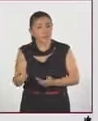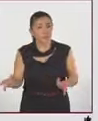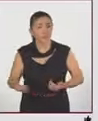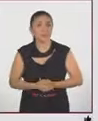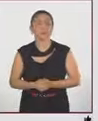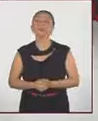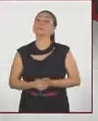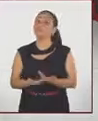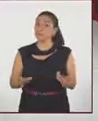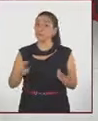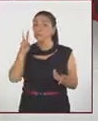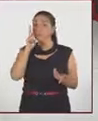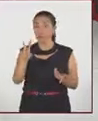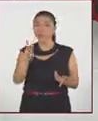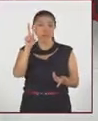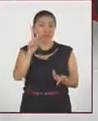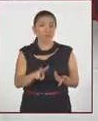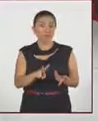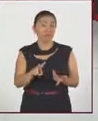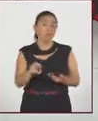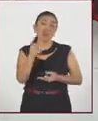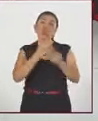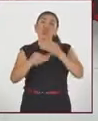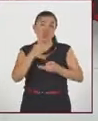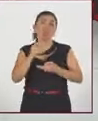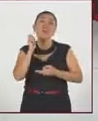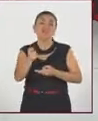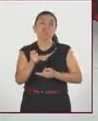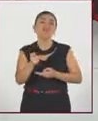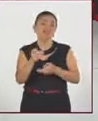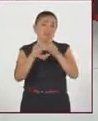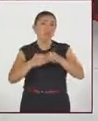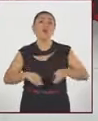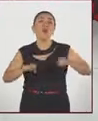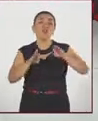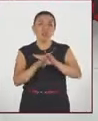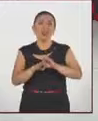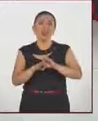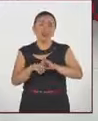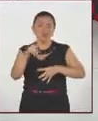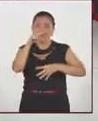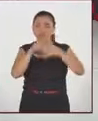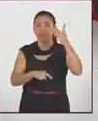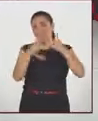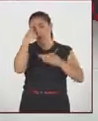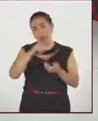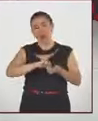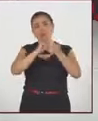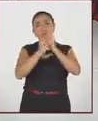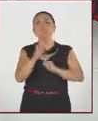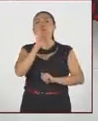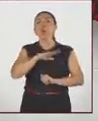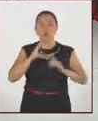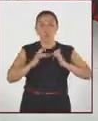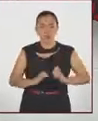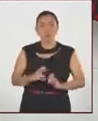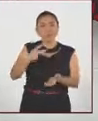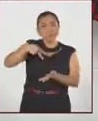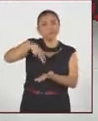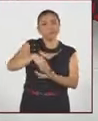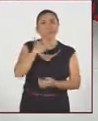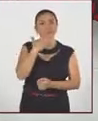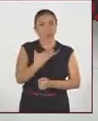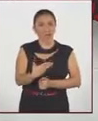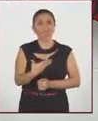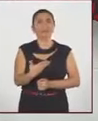Pues mira, la verdad es que todas contribuyen en parte importante a malas posturas, ¿no? En realidad...